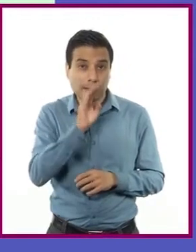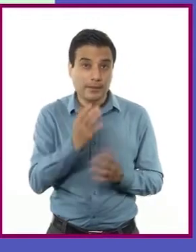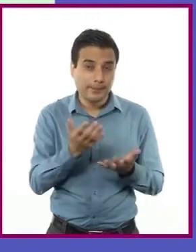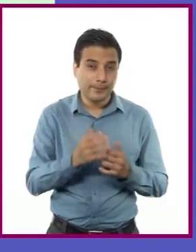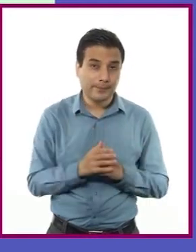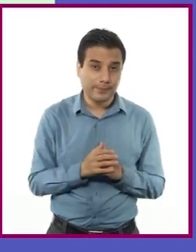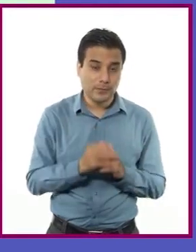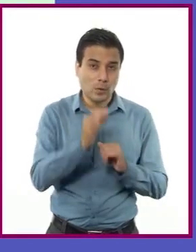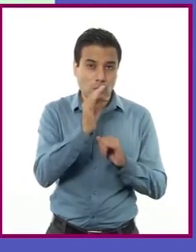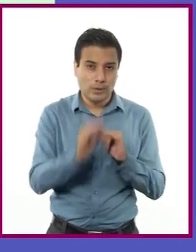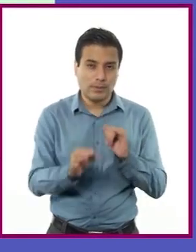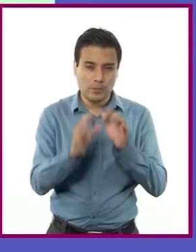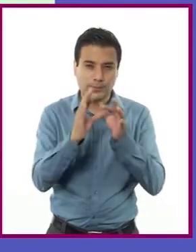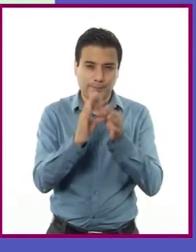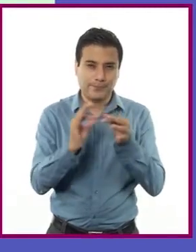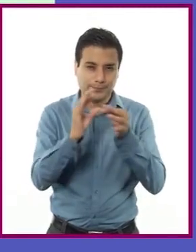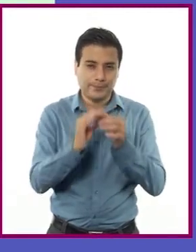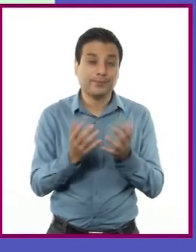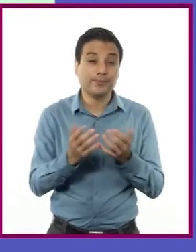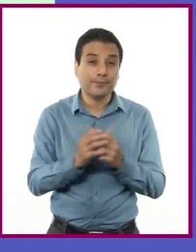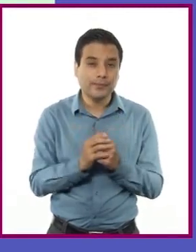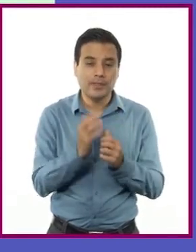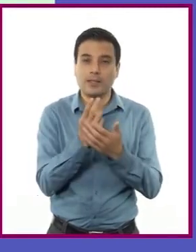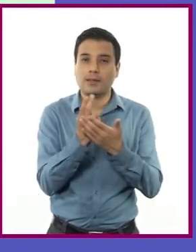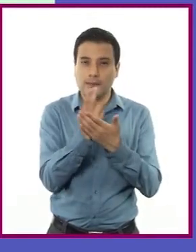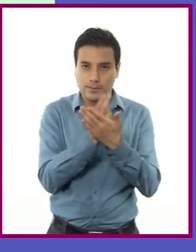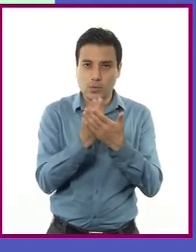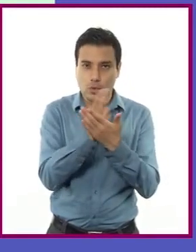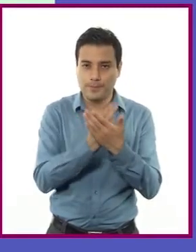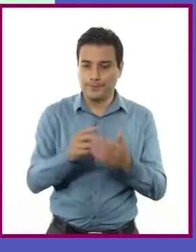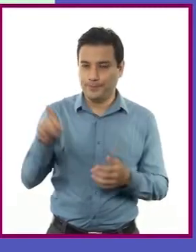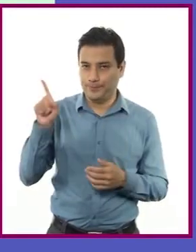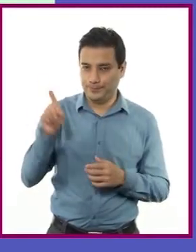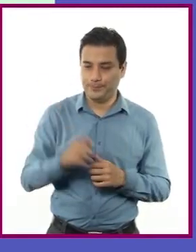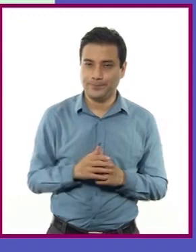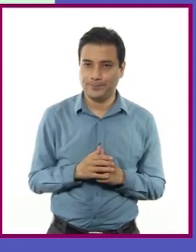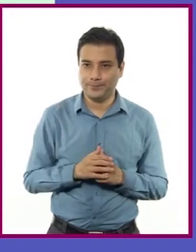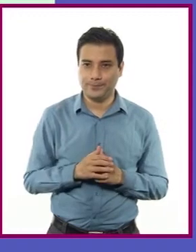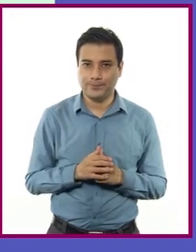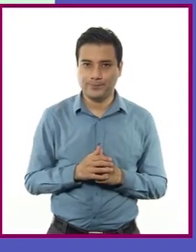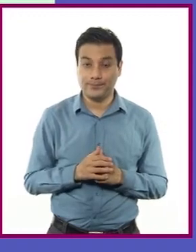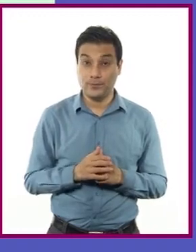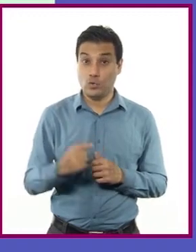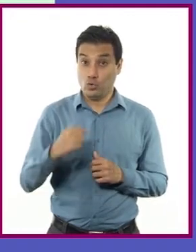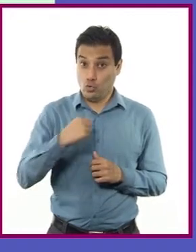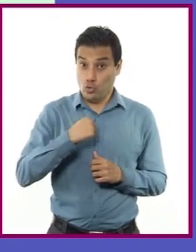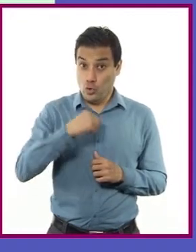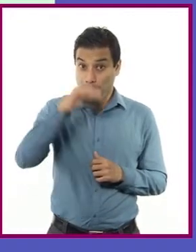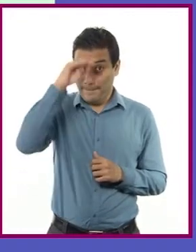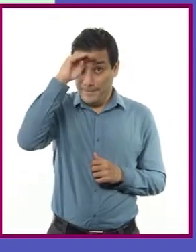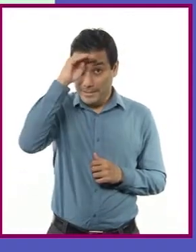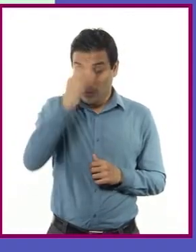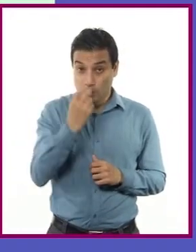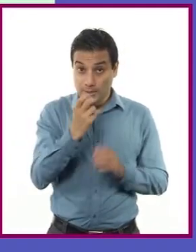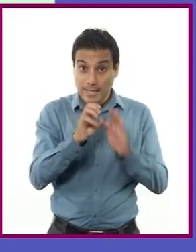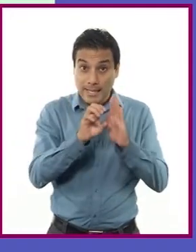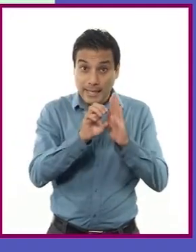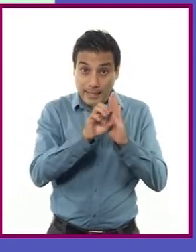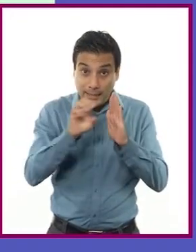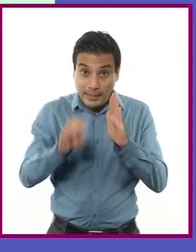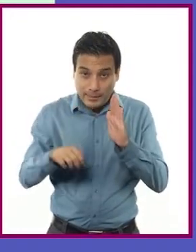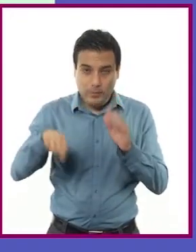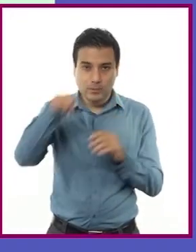por último, se elaboró un dibujo sobre la célula. Me imagino que con este ejemplo, las